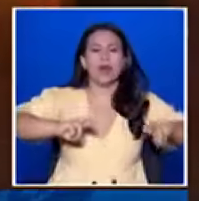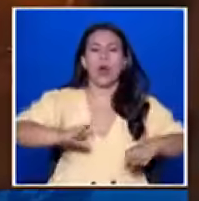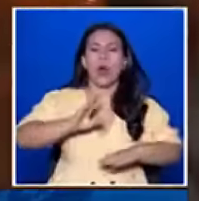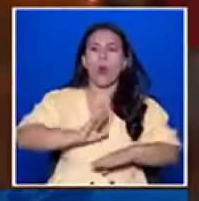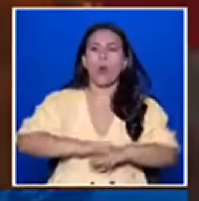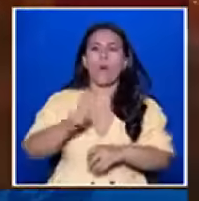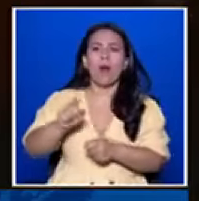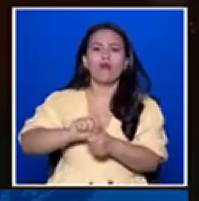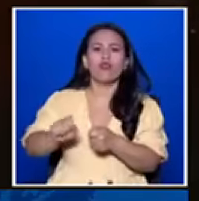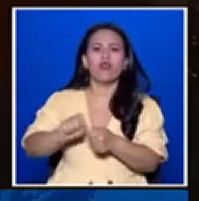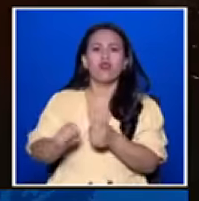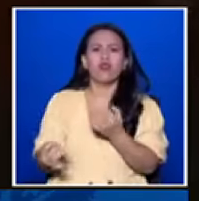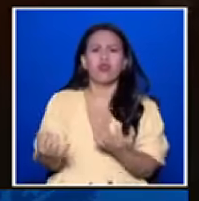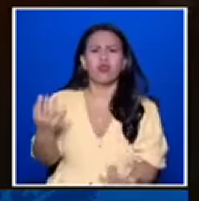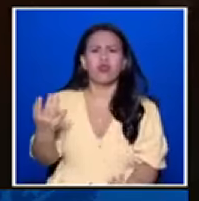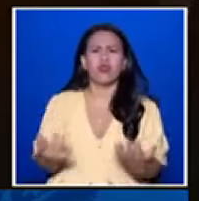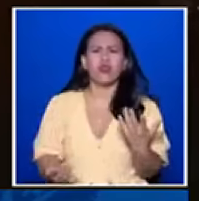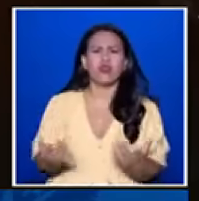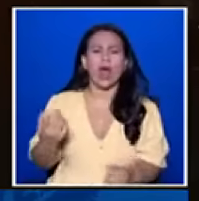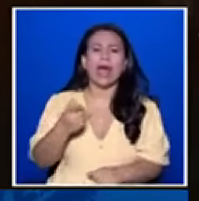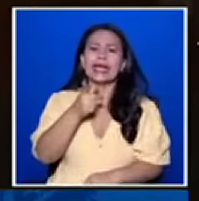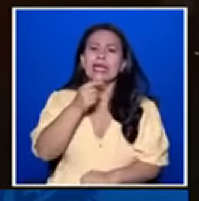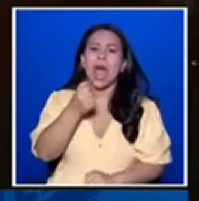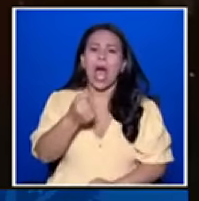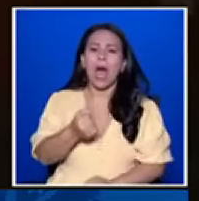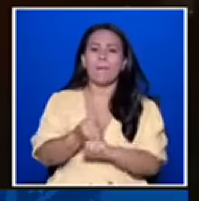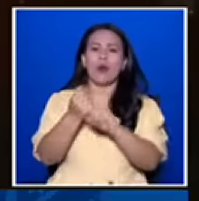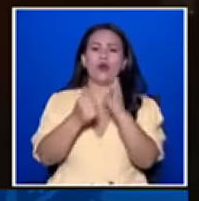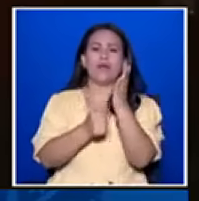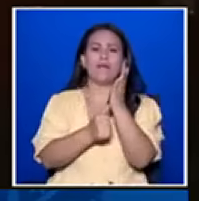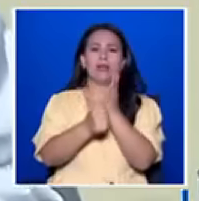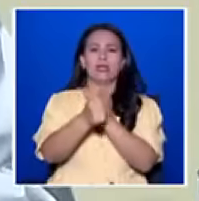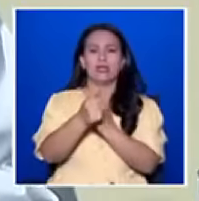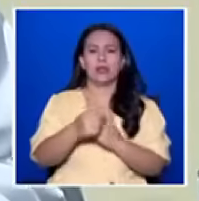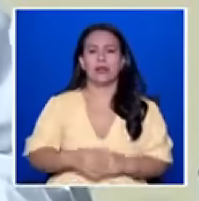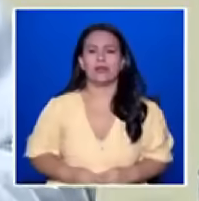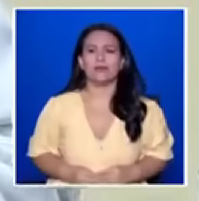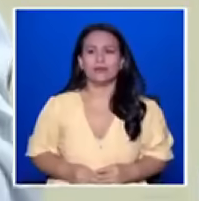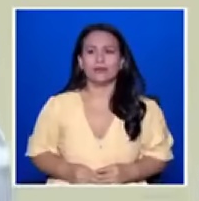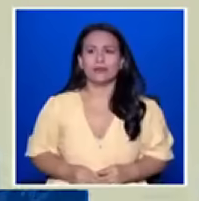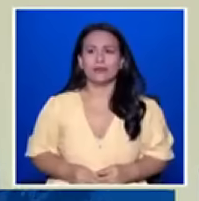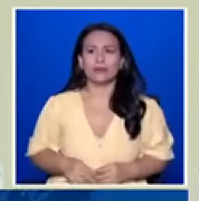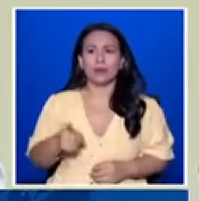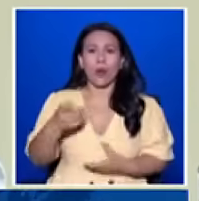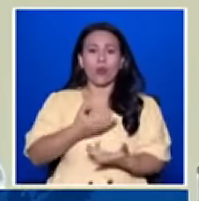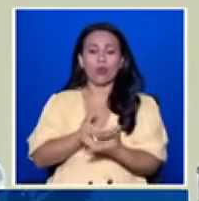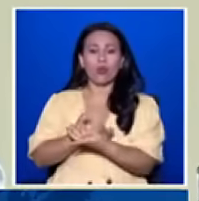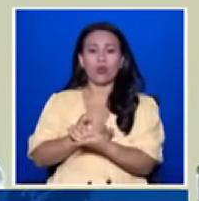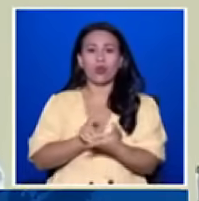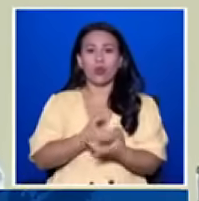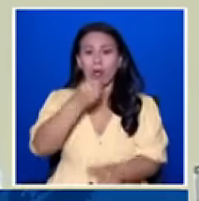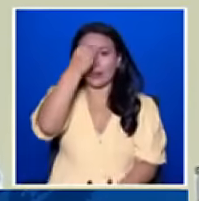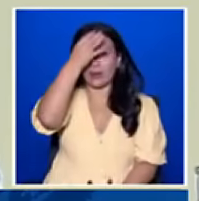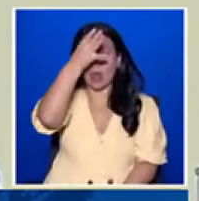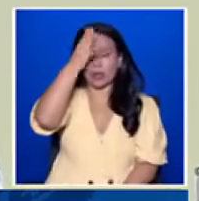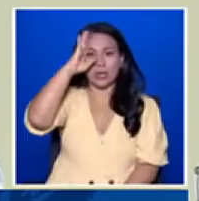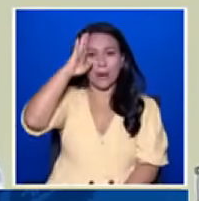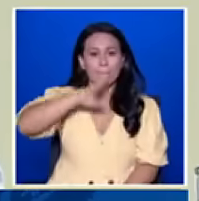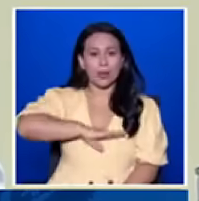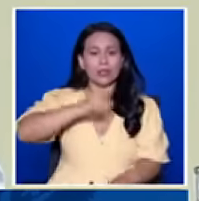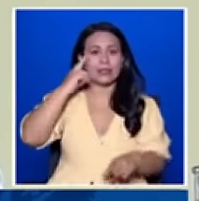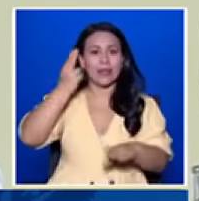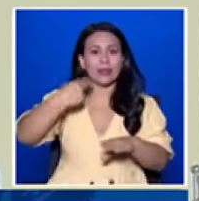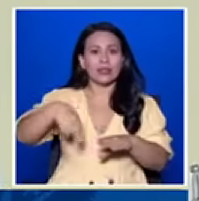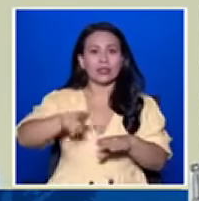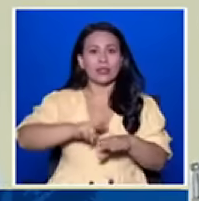de los incendios y contará con el apoyo del Ministerio del Interior. Que los cuerpos de inteligencia de la Policía Nacional como